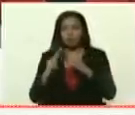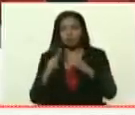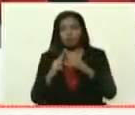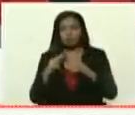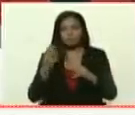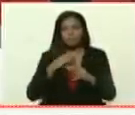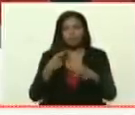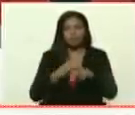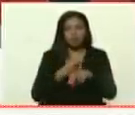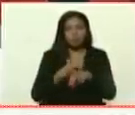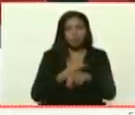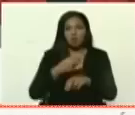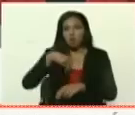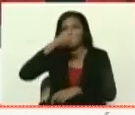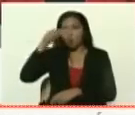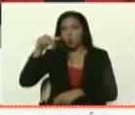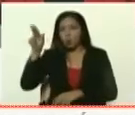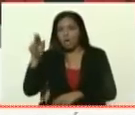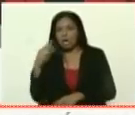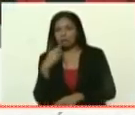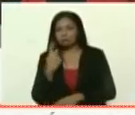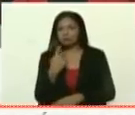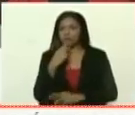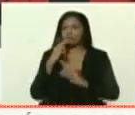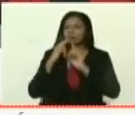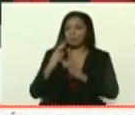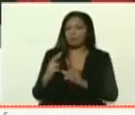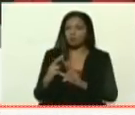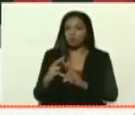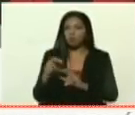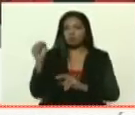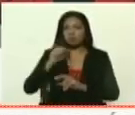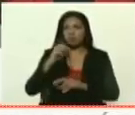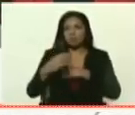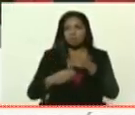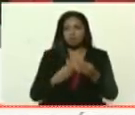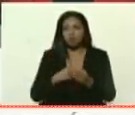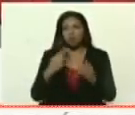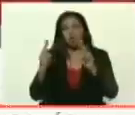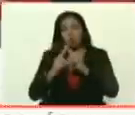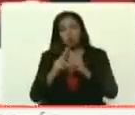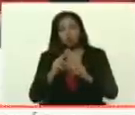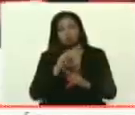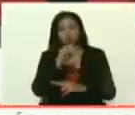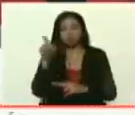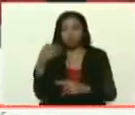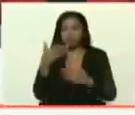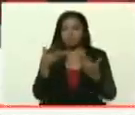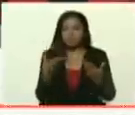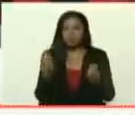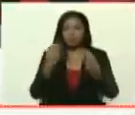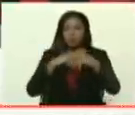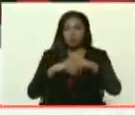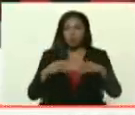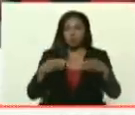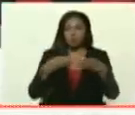con el gobierno de Noruega y el gobierno de Noruega hizo lo que ya se conoce, un conjunto de